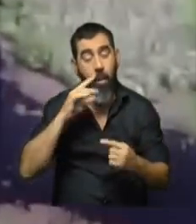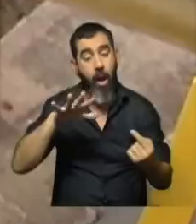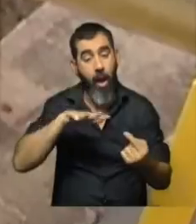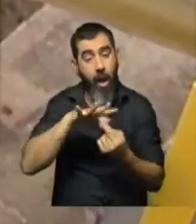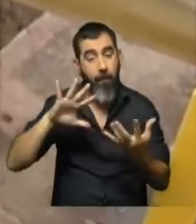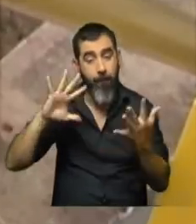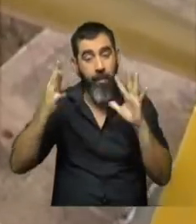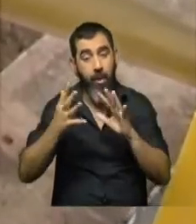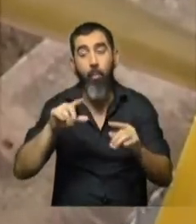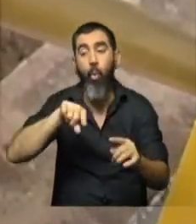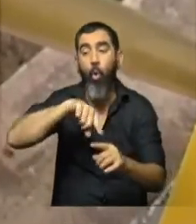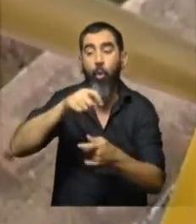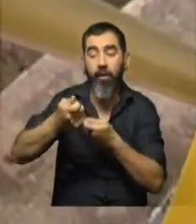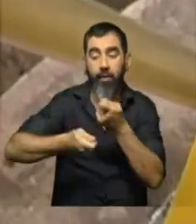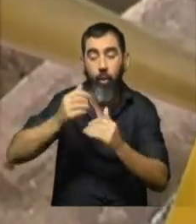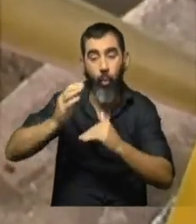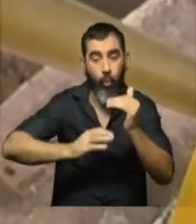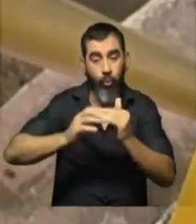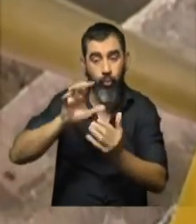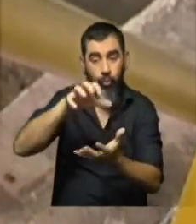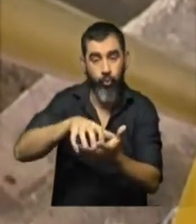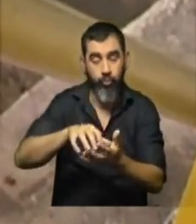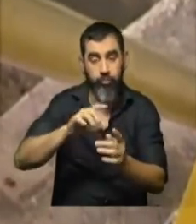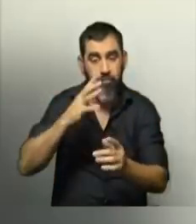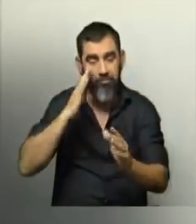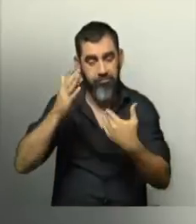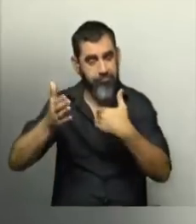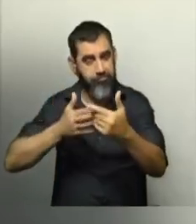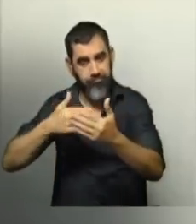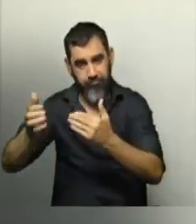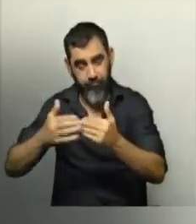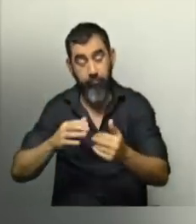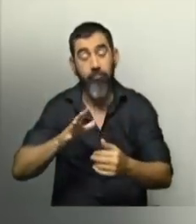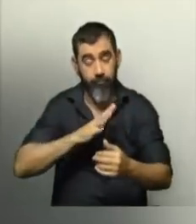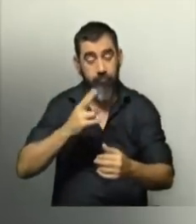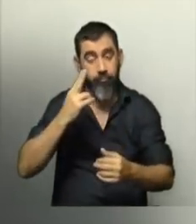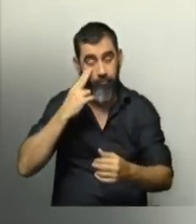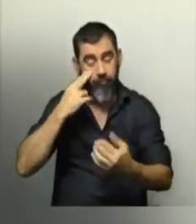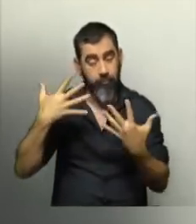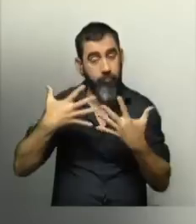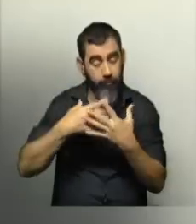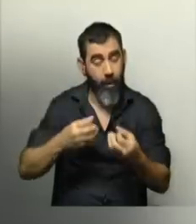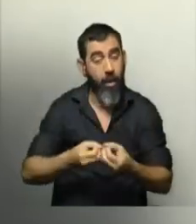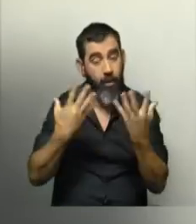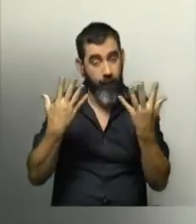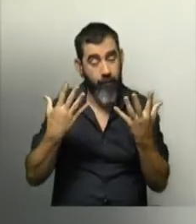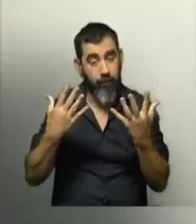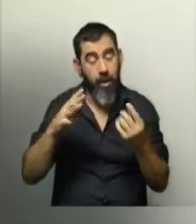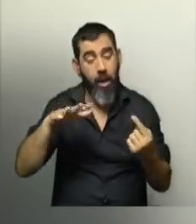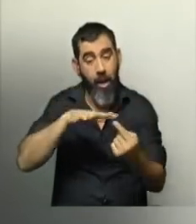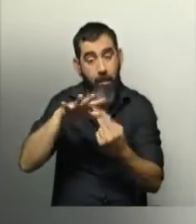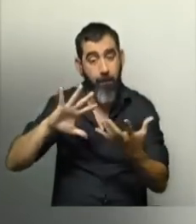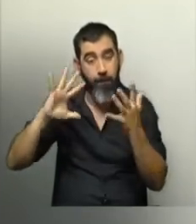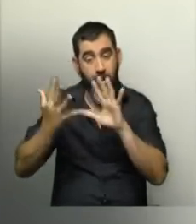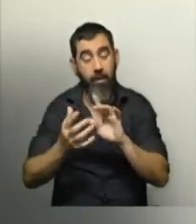ambiental por la ubicación del lugar de la planta que no se ha tenido en cuenta y que va a causar graves perjuicios al medio ambiente, pero